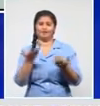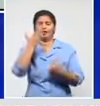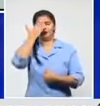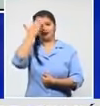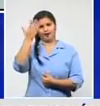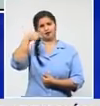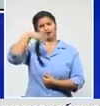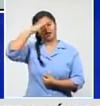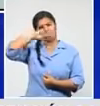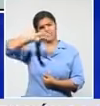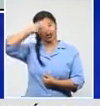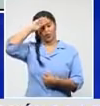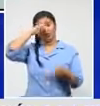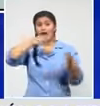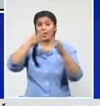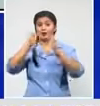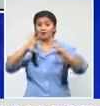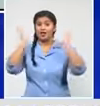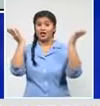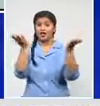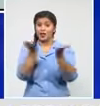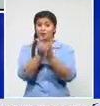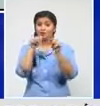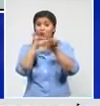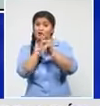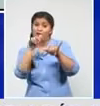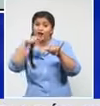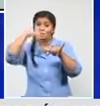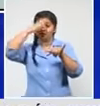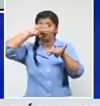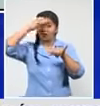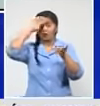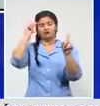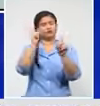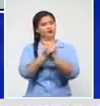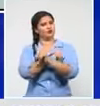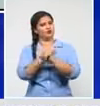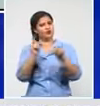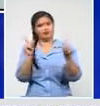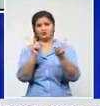hay 175,6 fallecidos por millón de habitantes.